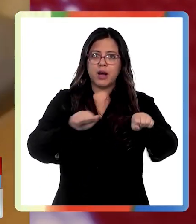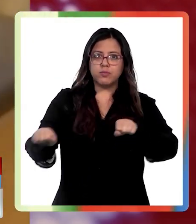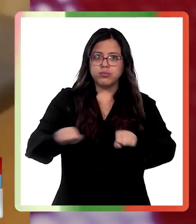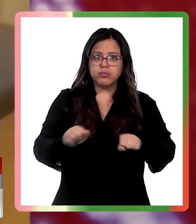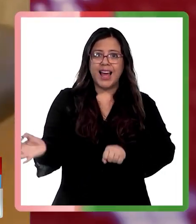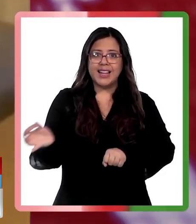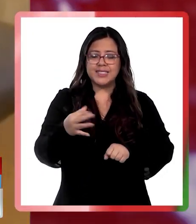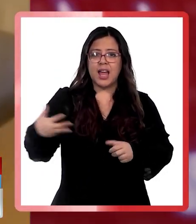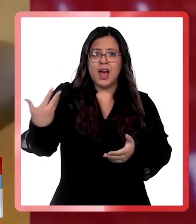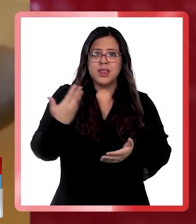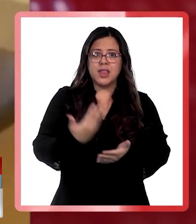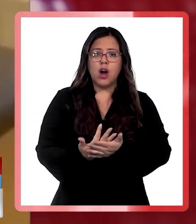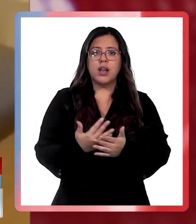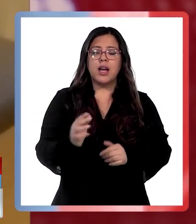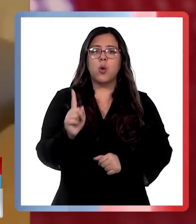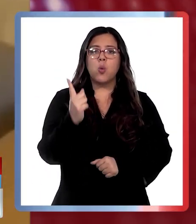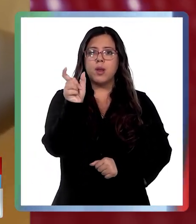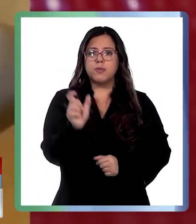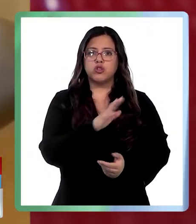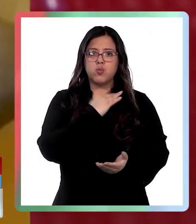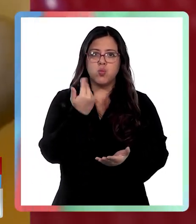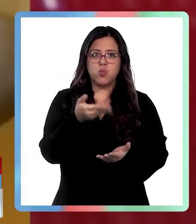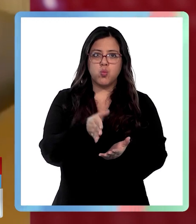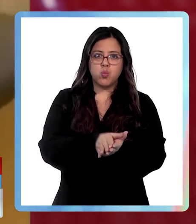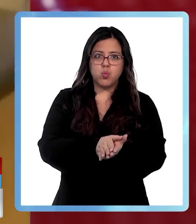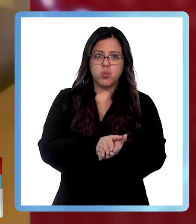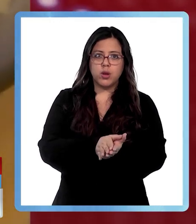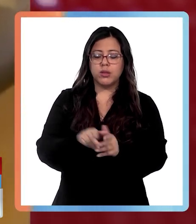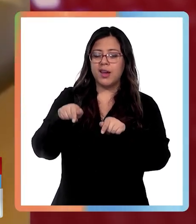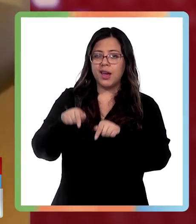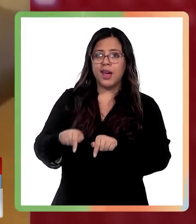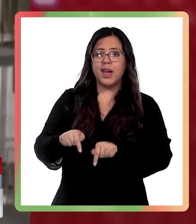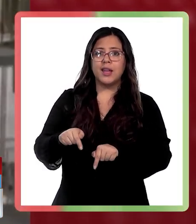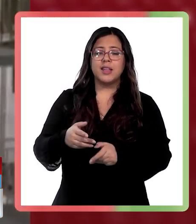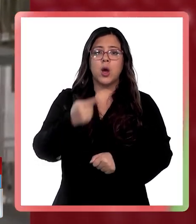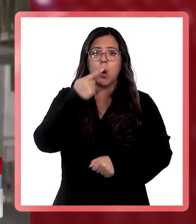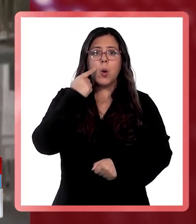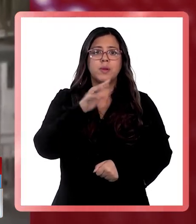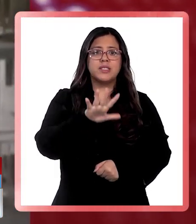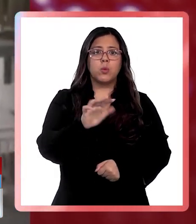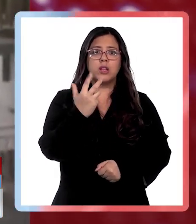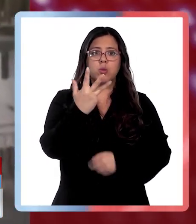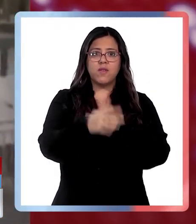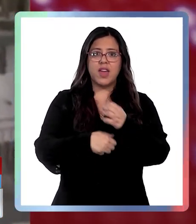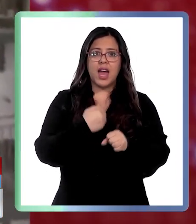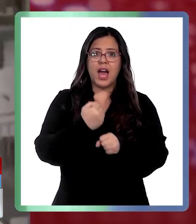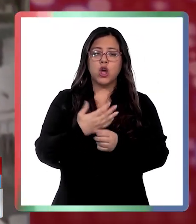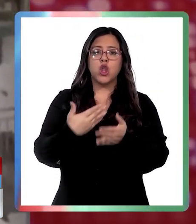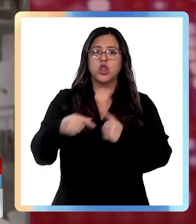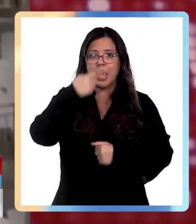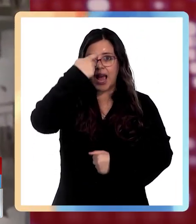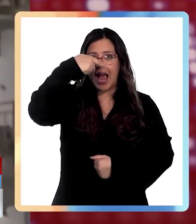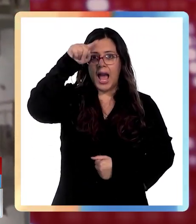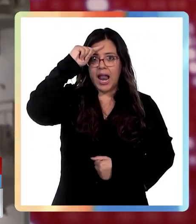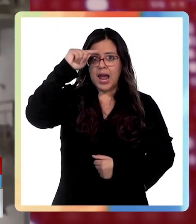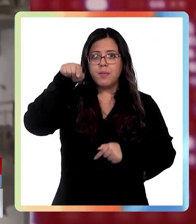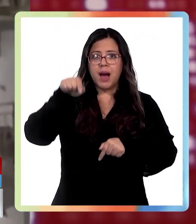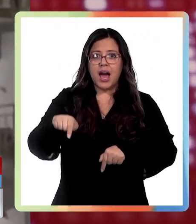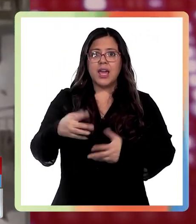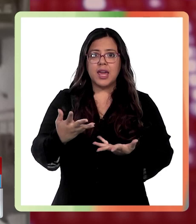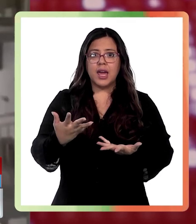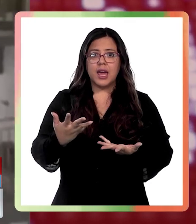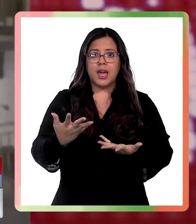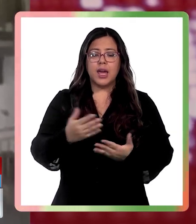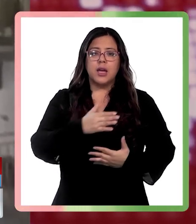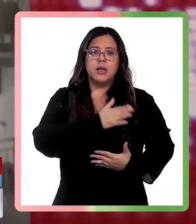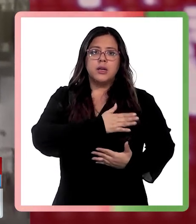tras el terremoto, detallando que hasta ahora se reporta una persona fallecida. Este es un hombre de 59 años de la ciudad de Calama,